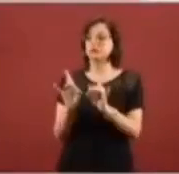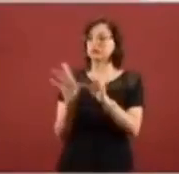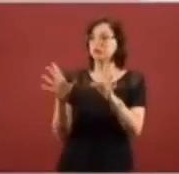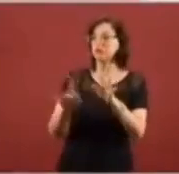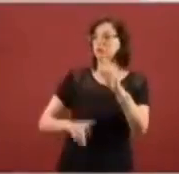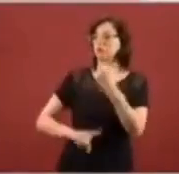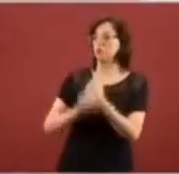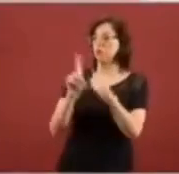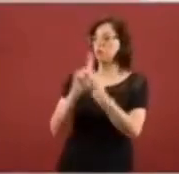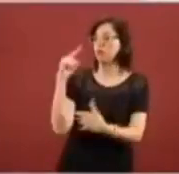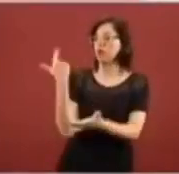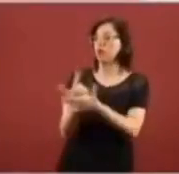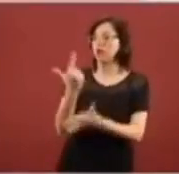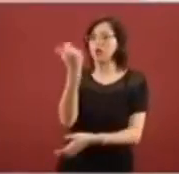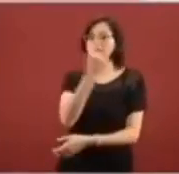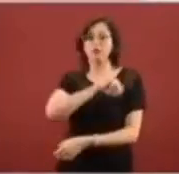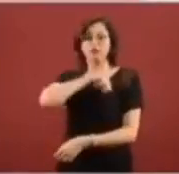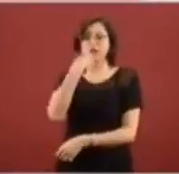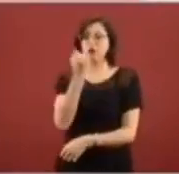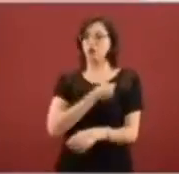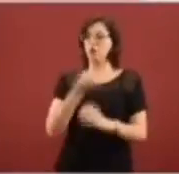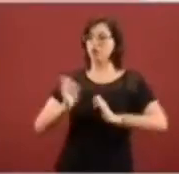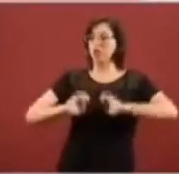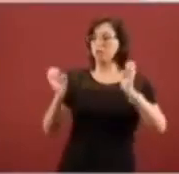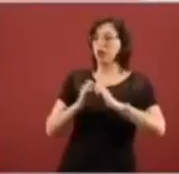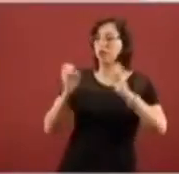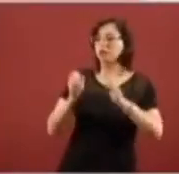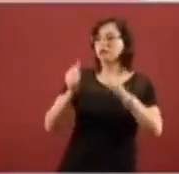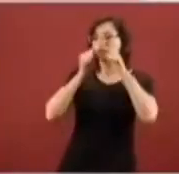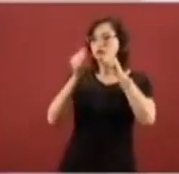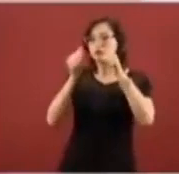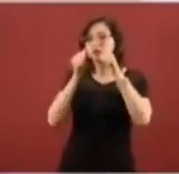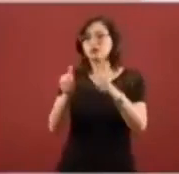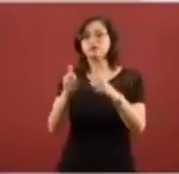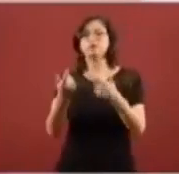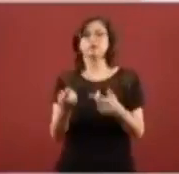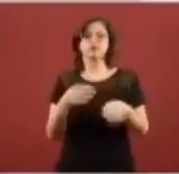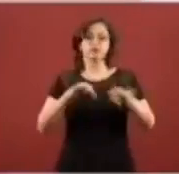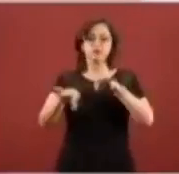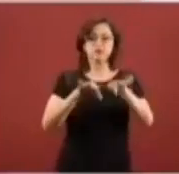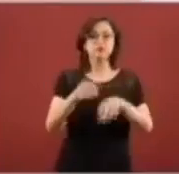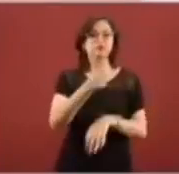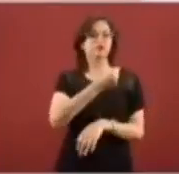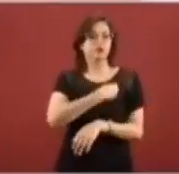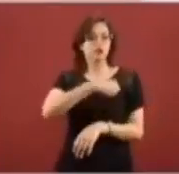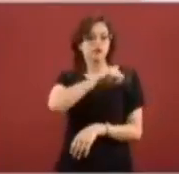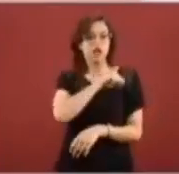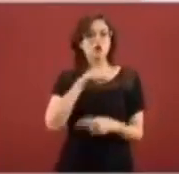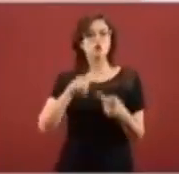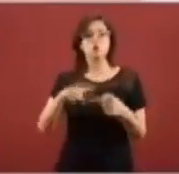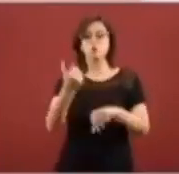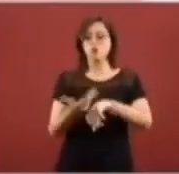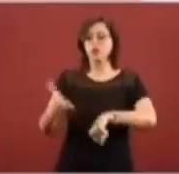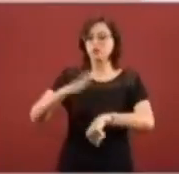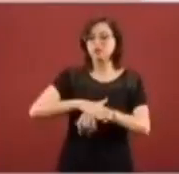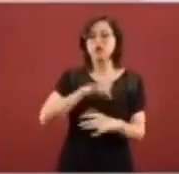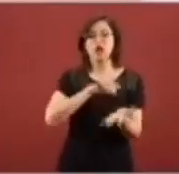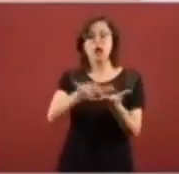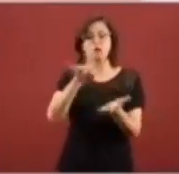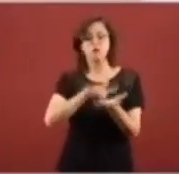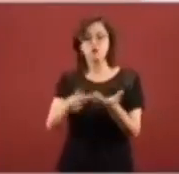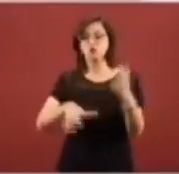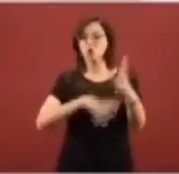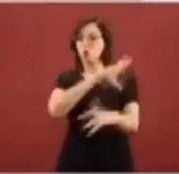sanitaria. Esta emergencia sanitaria requiere actividades laborales en la rama médica, paramédica, administrativa y apoyo del